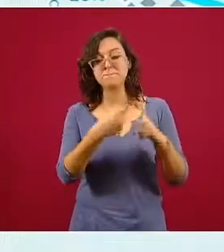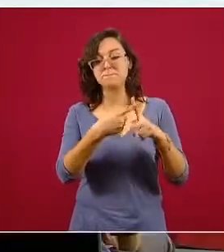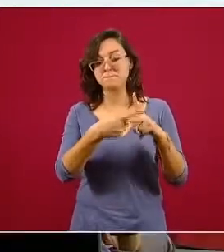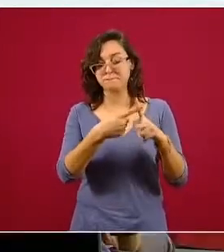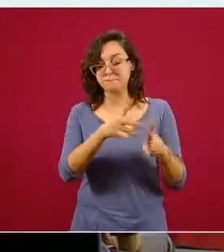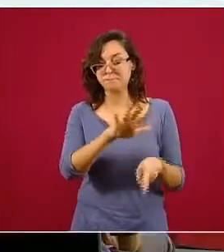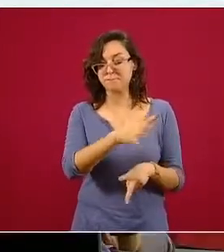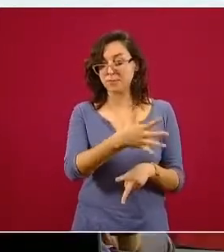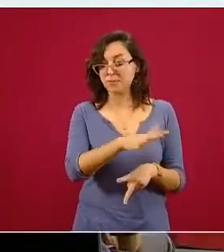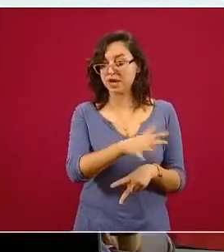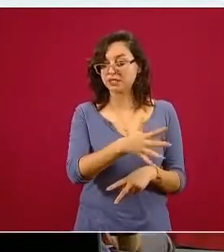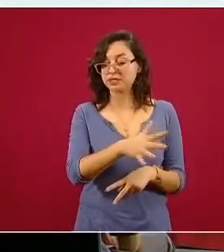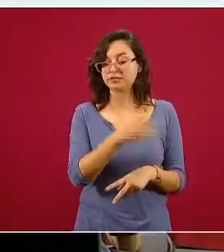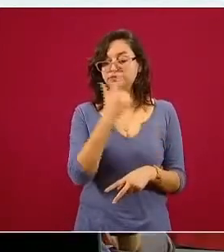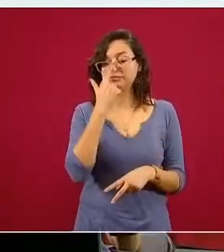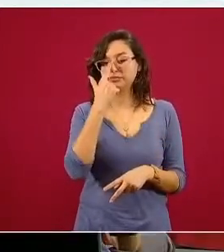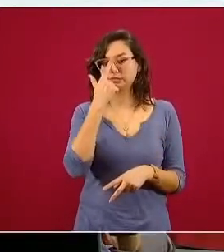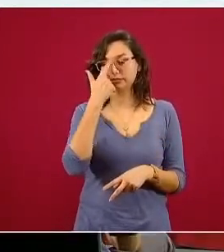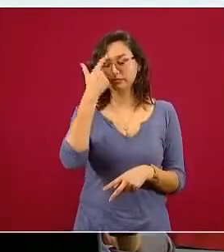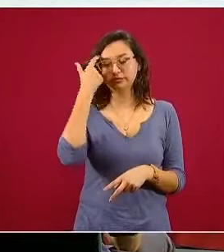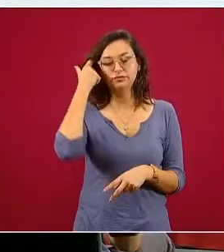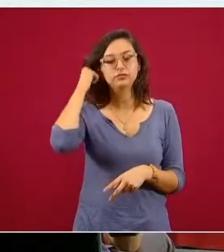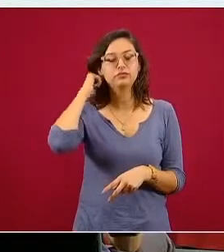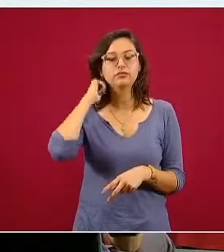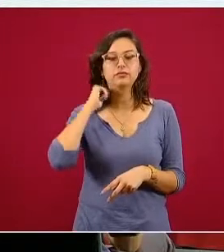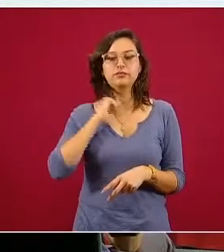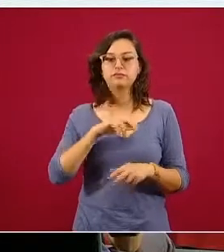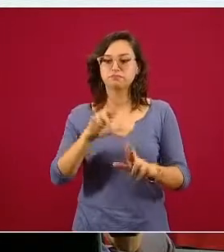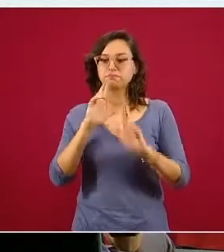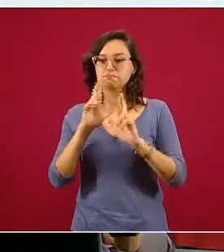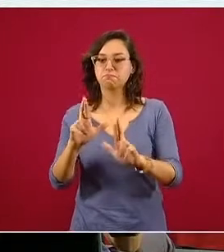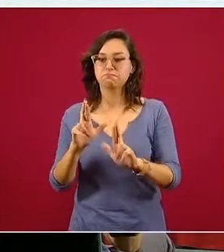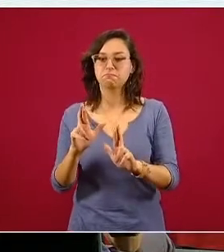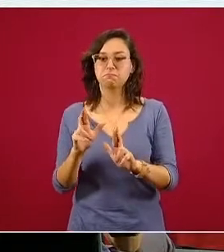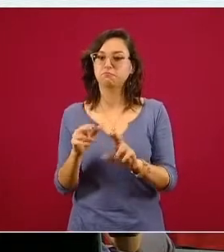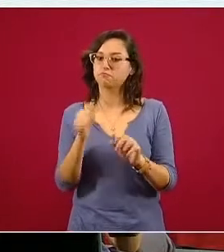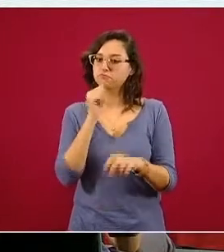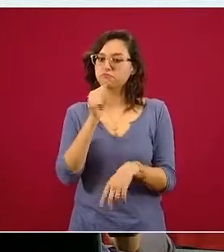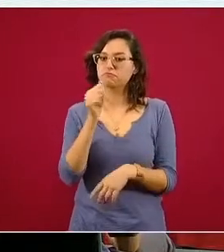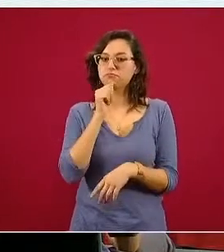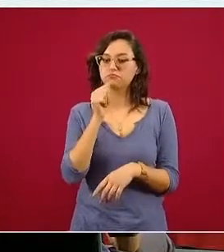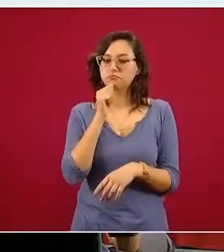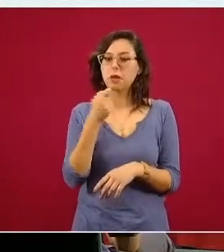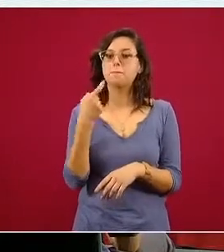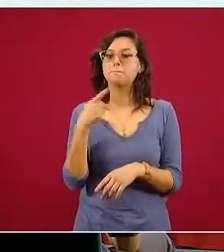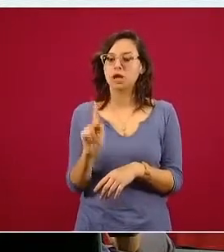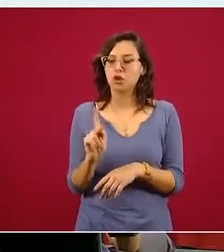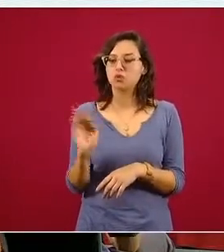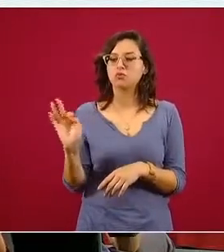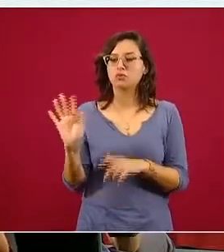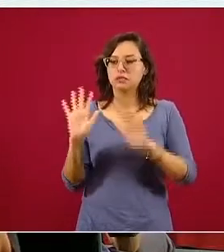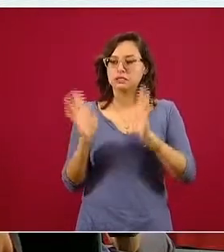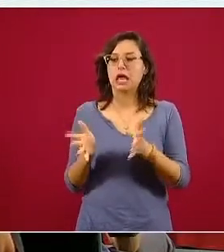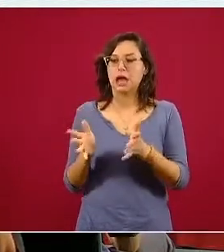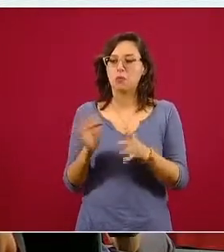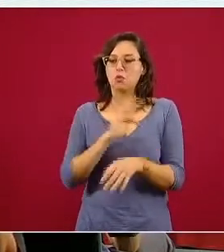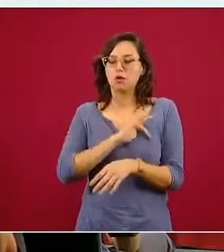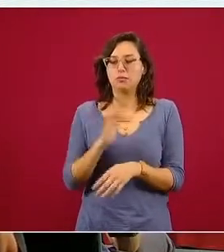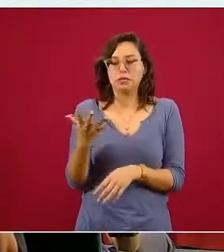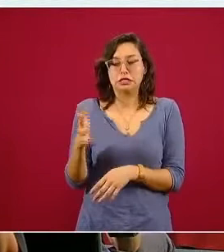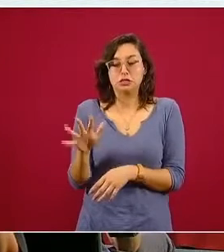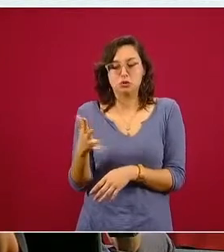quitar la proporción de resultados que están aún pendientes y de una vez ya considerarlos, y también de las